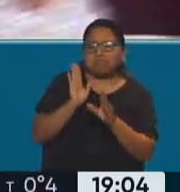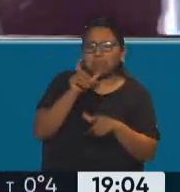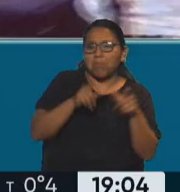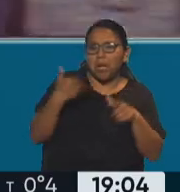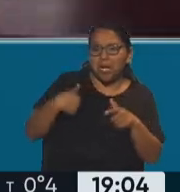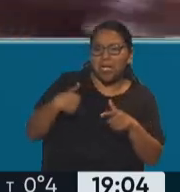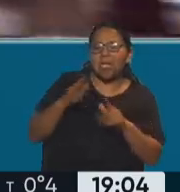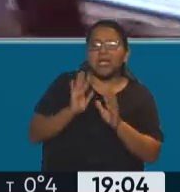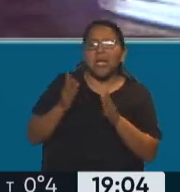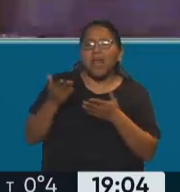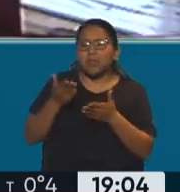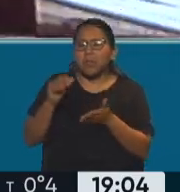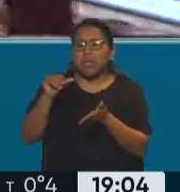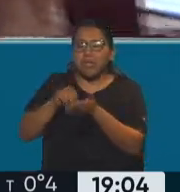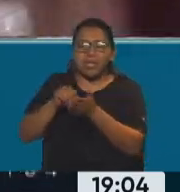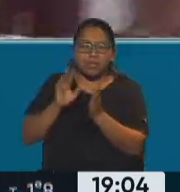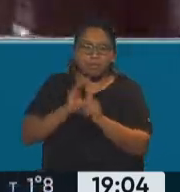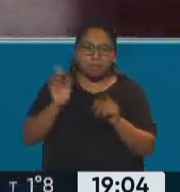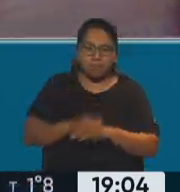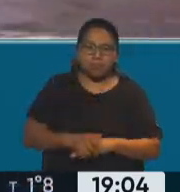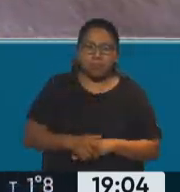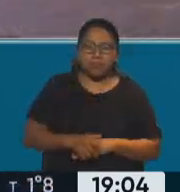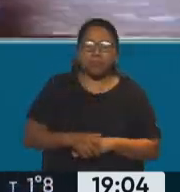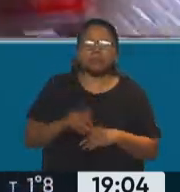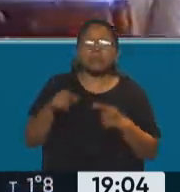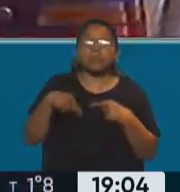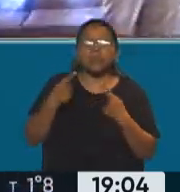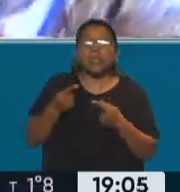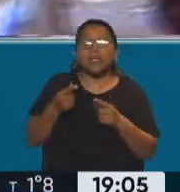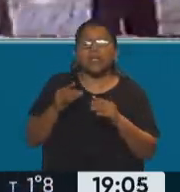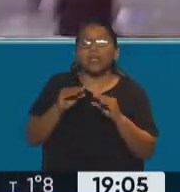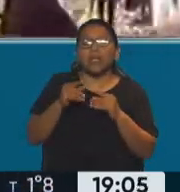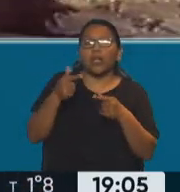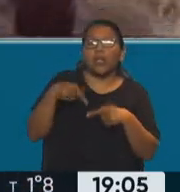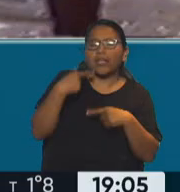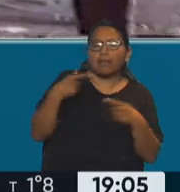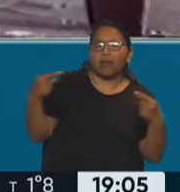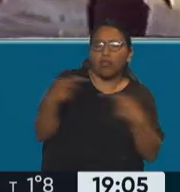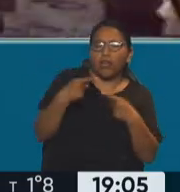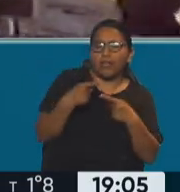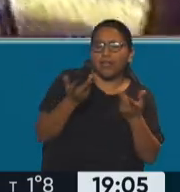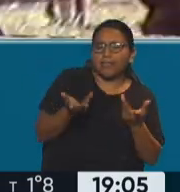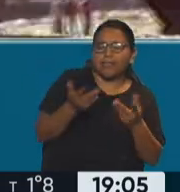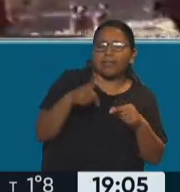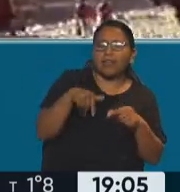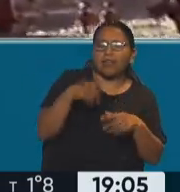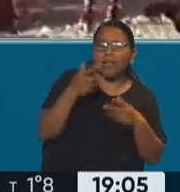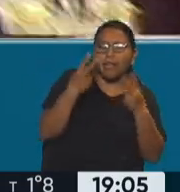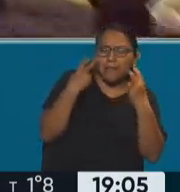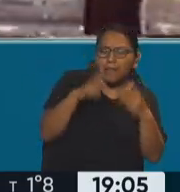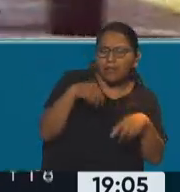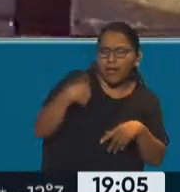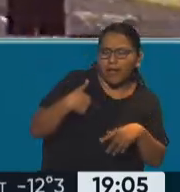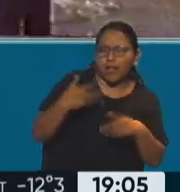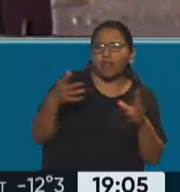ni asistidos en el terreno por Irán. De esta manera, contradice lo concluido por la justicia argentina sobre el ataque a la Mutual Judía en lo concerniente